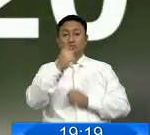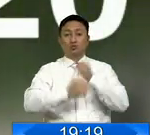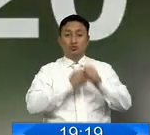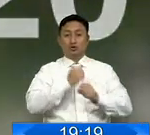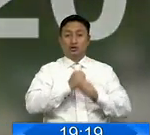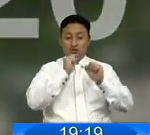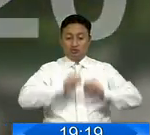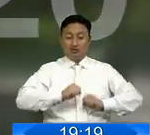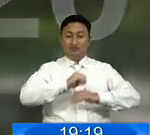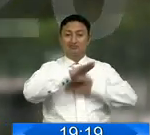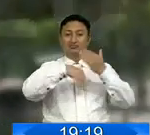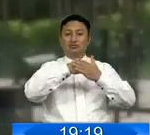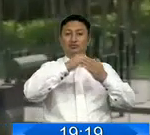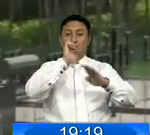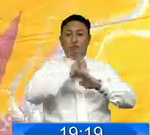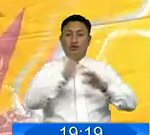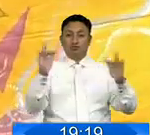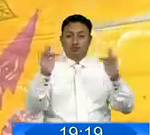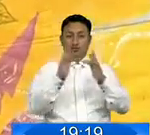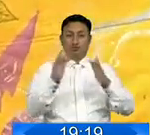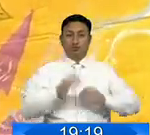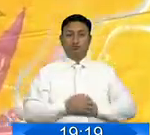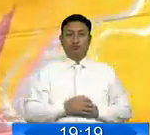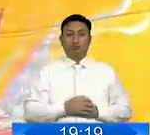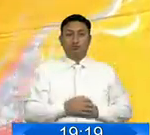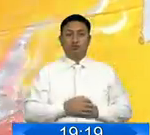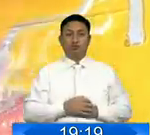el Sistema Nacional Interconectado.